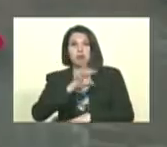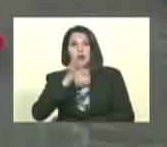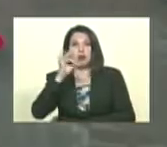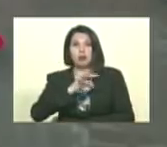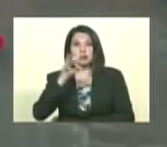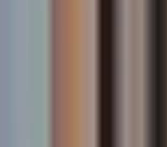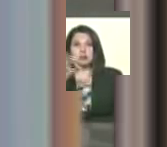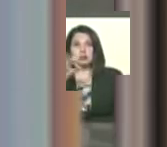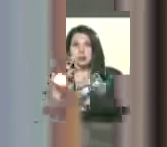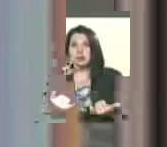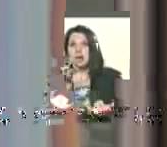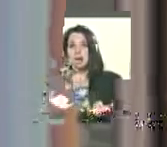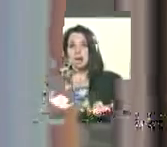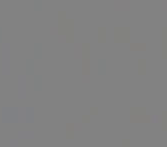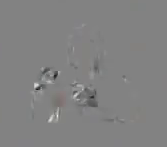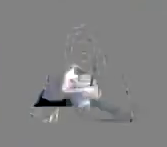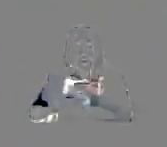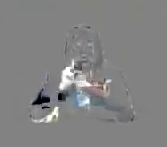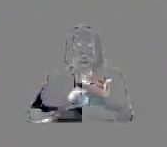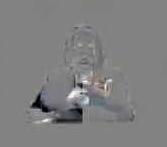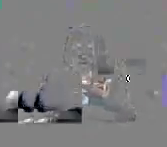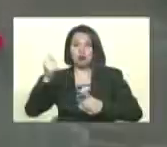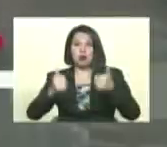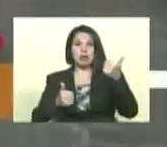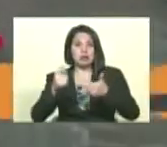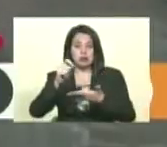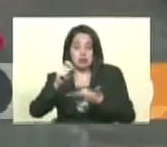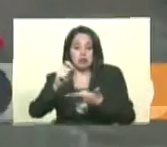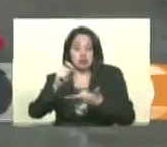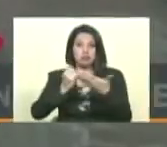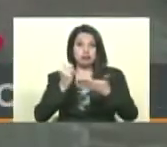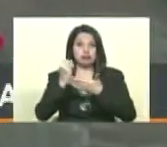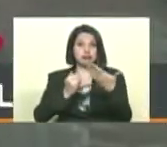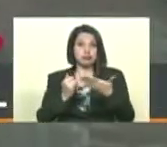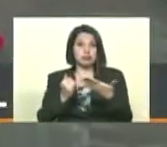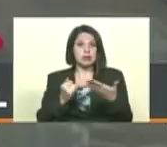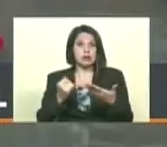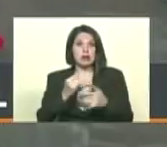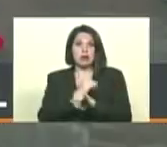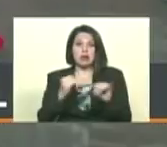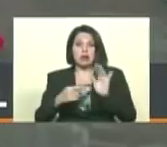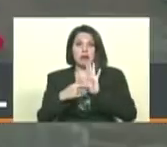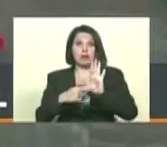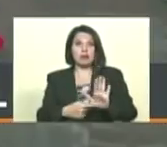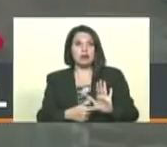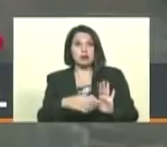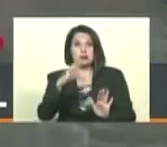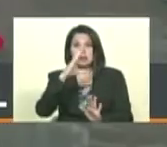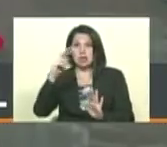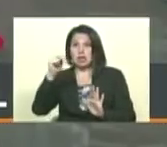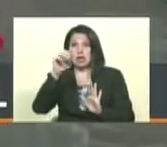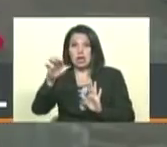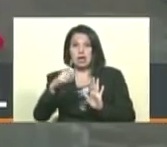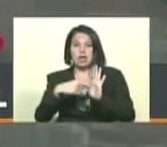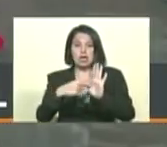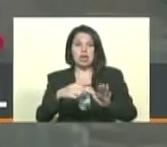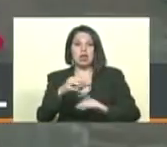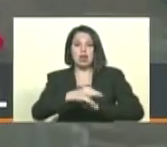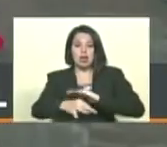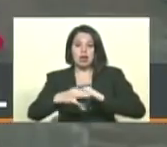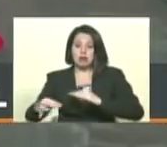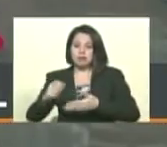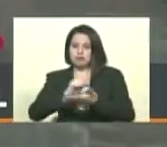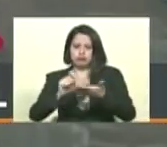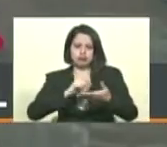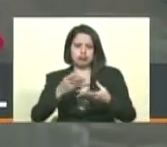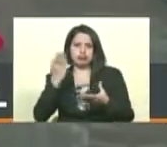84% ha inscrito candidatos y candidatas y están presentando ante las juntas regionales los